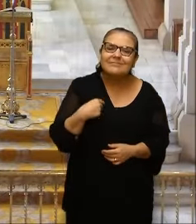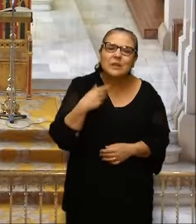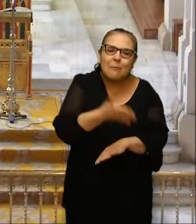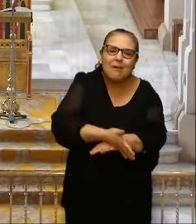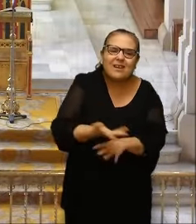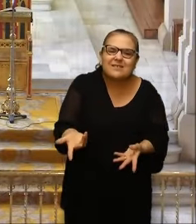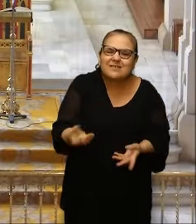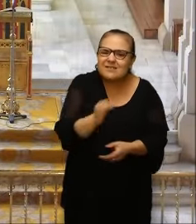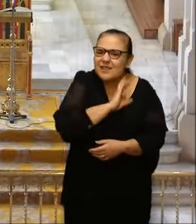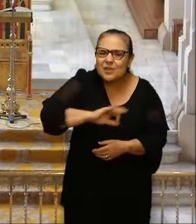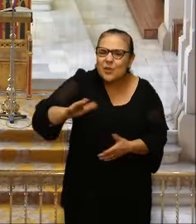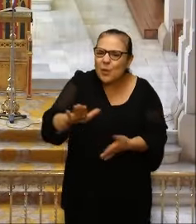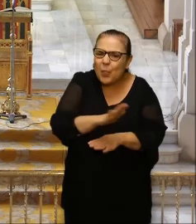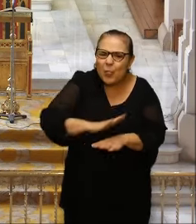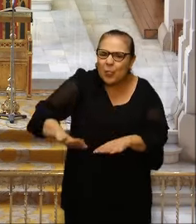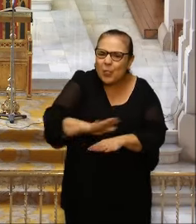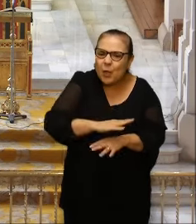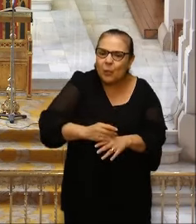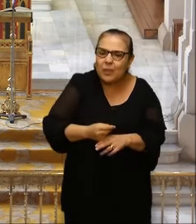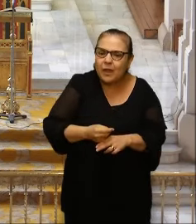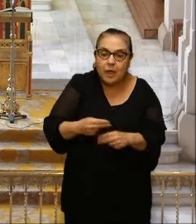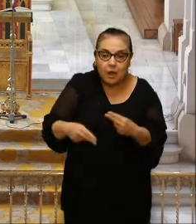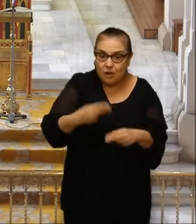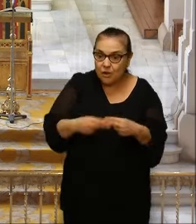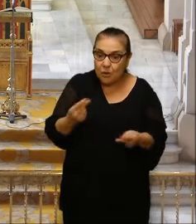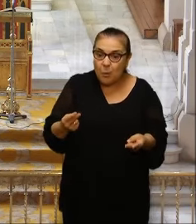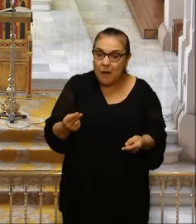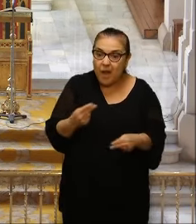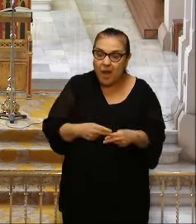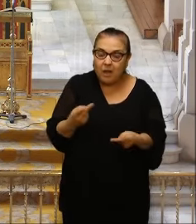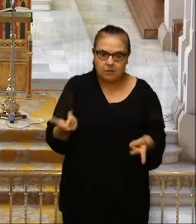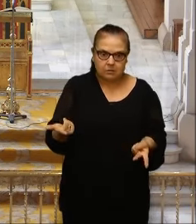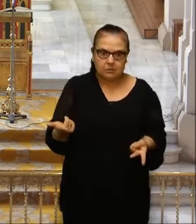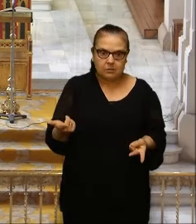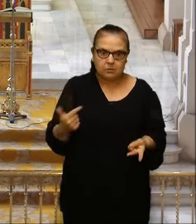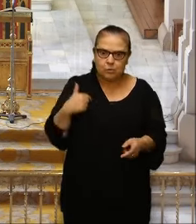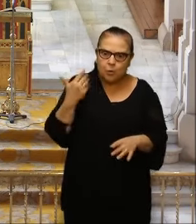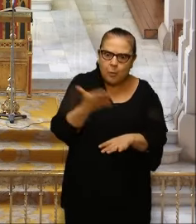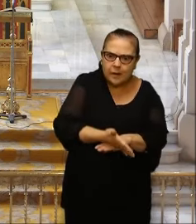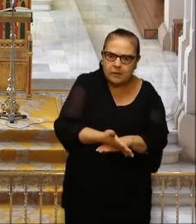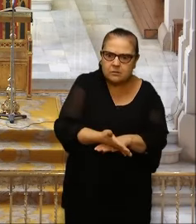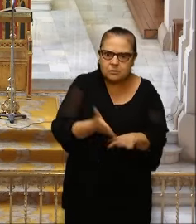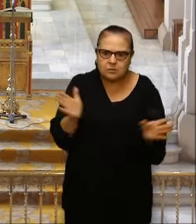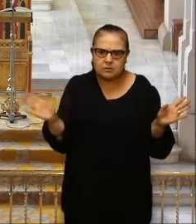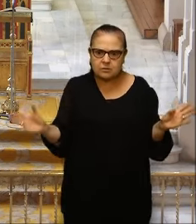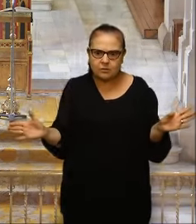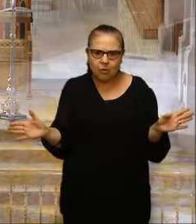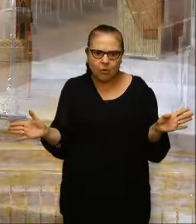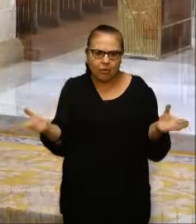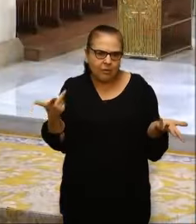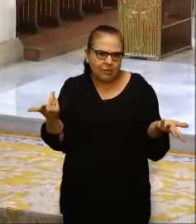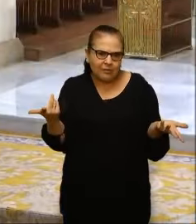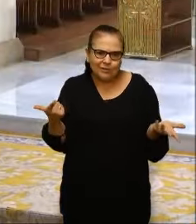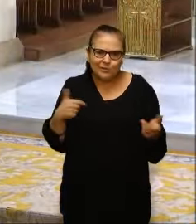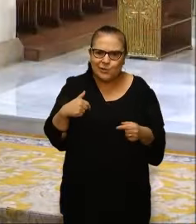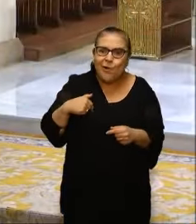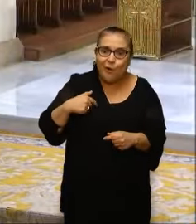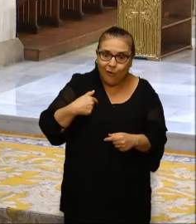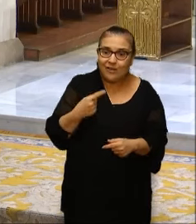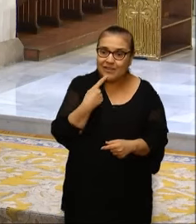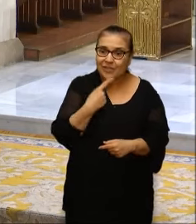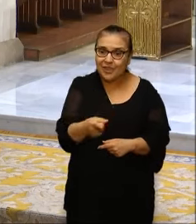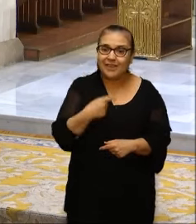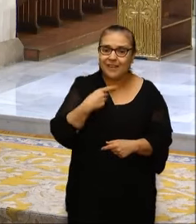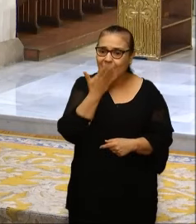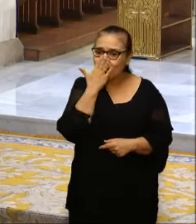voy a Roma, a ser crucificado de nuevo, ya que tú te vas, pues yo tengo que volver. Porque el pastor, como te dije en Jerusalén,